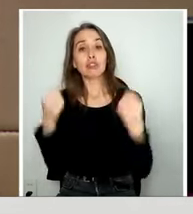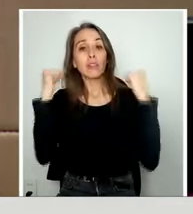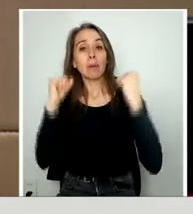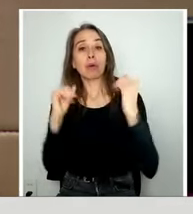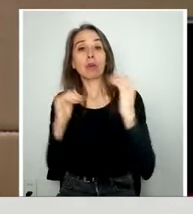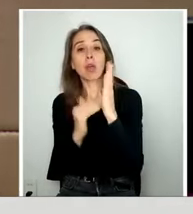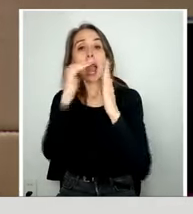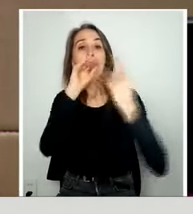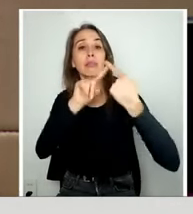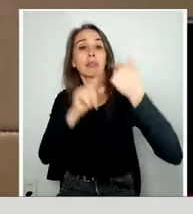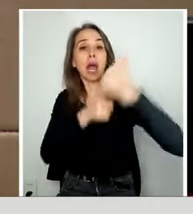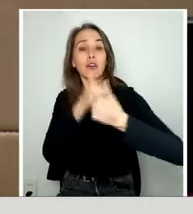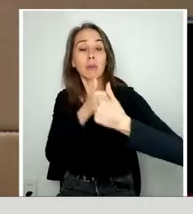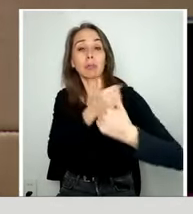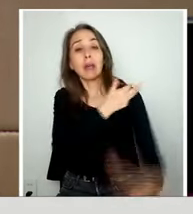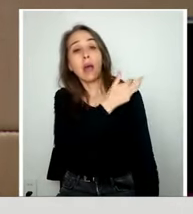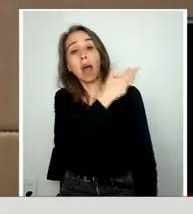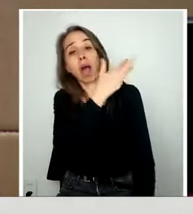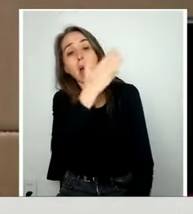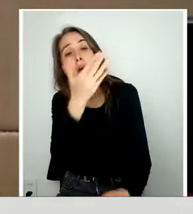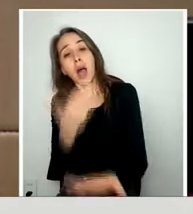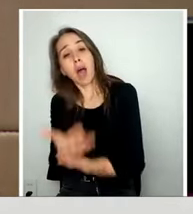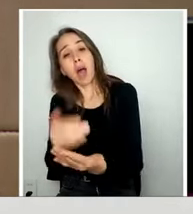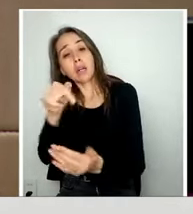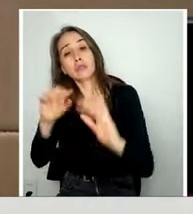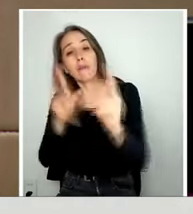sus familias no han podido encontrar